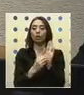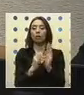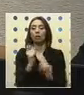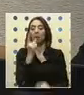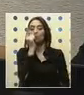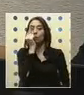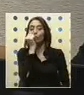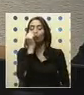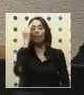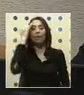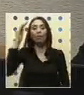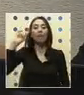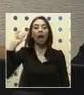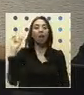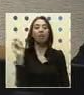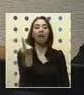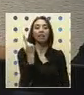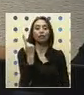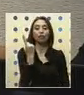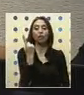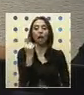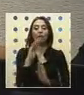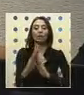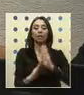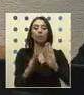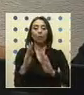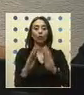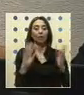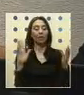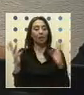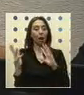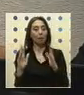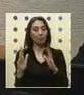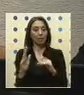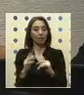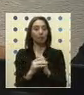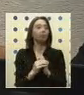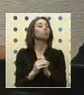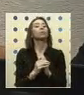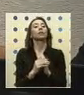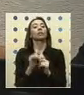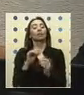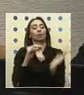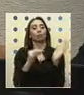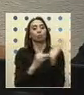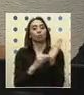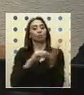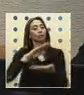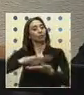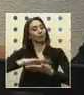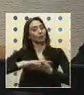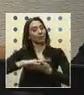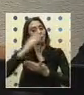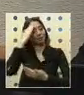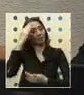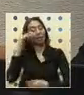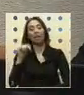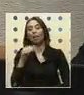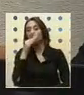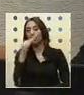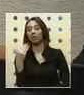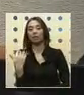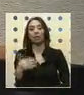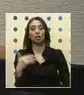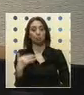octubre como Día Nacional de Protección del Medio Ambiente. La introducción de esta conmemoración apunta, como se ha dicho acá, la